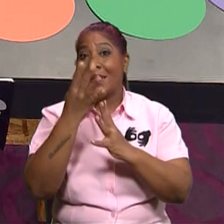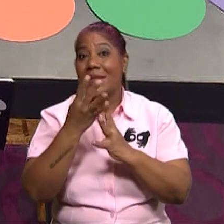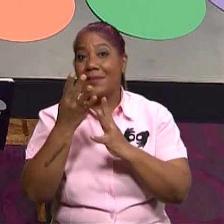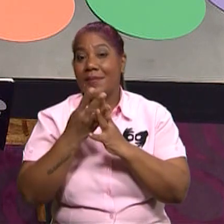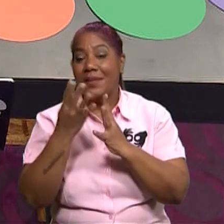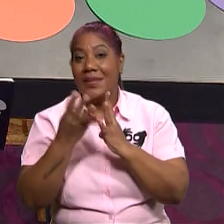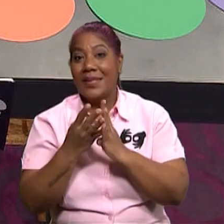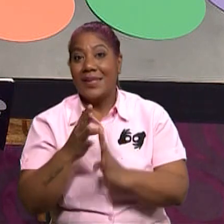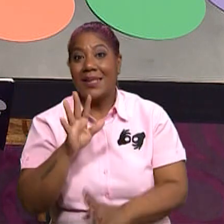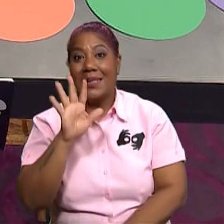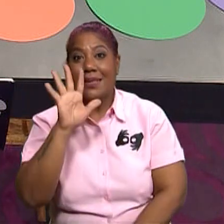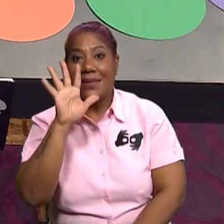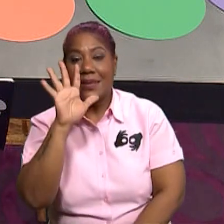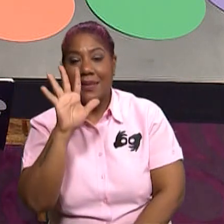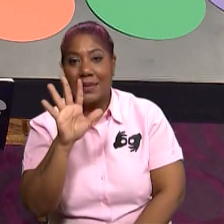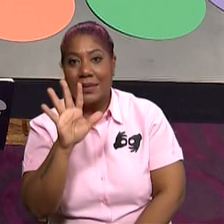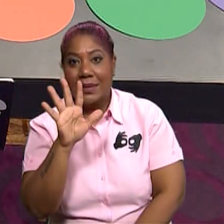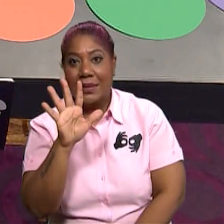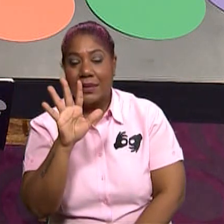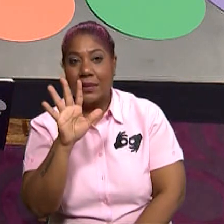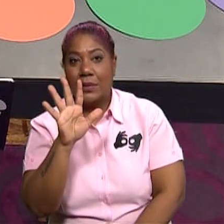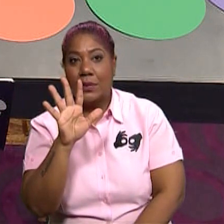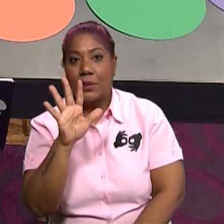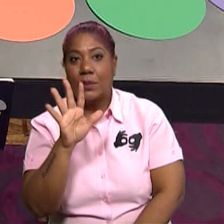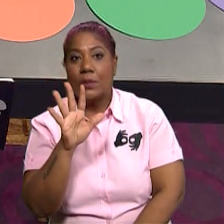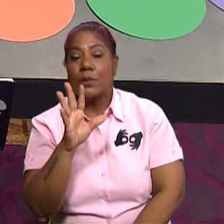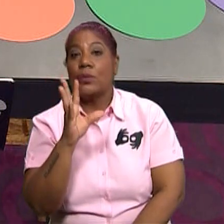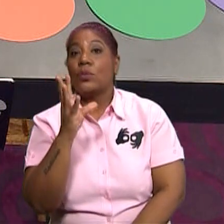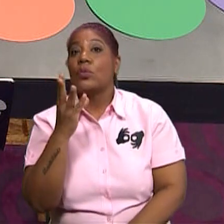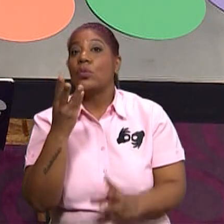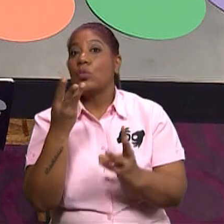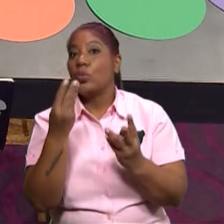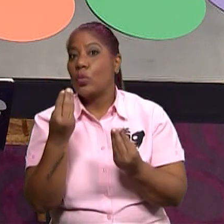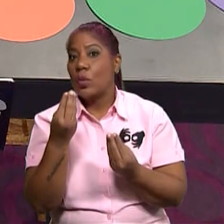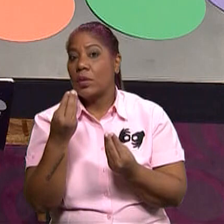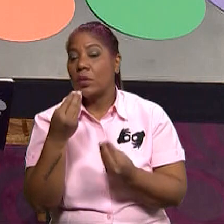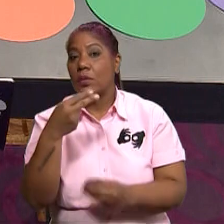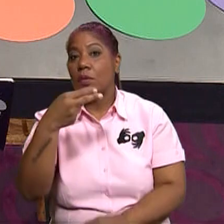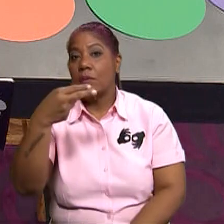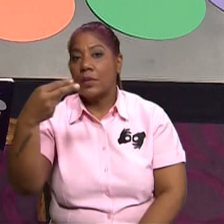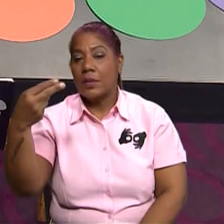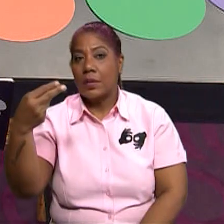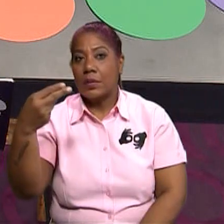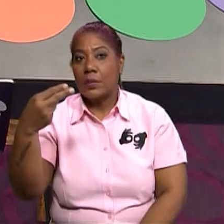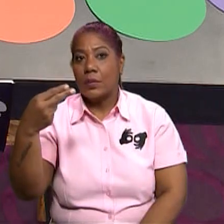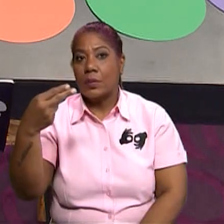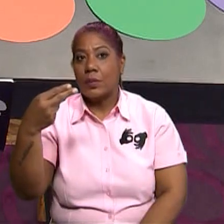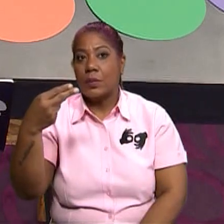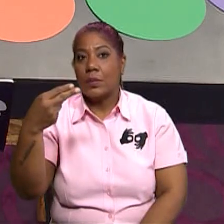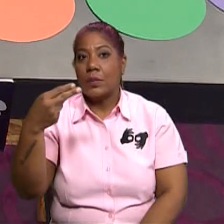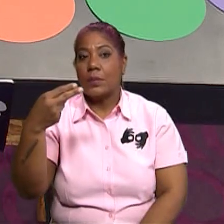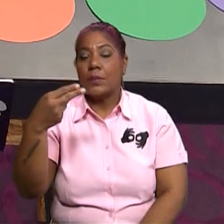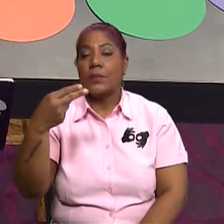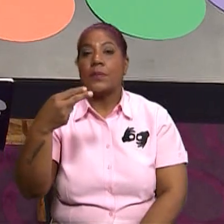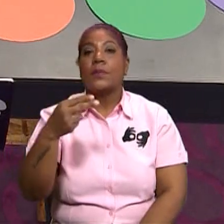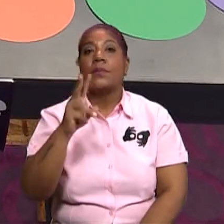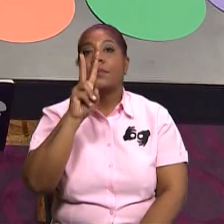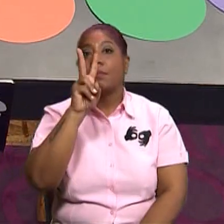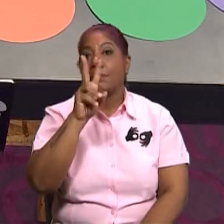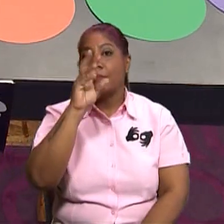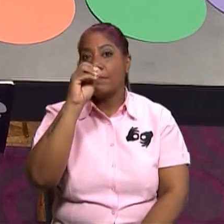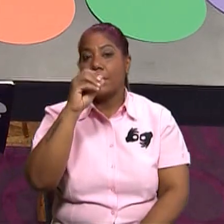grupo, voy a encontrar entonces la cantidad de grupos. Para encontrarlo voy a valerme de la